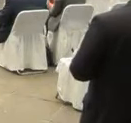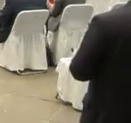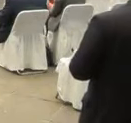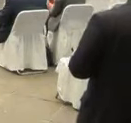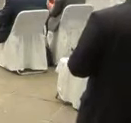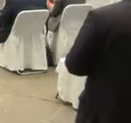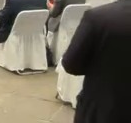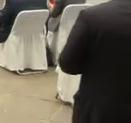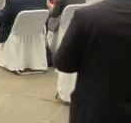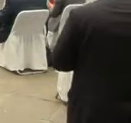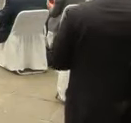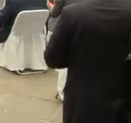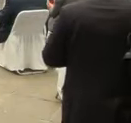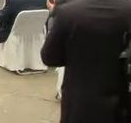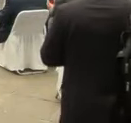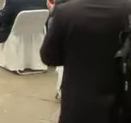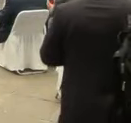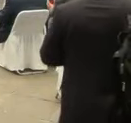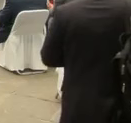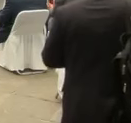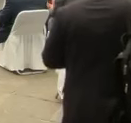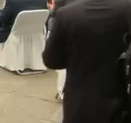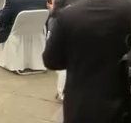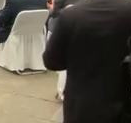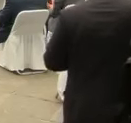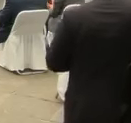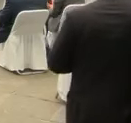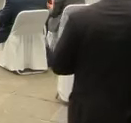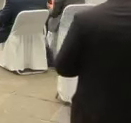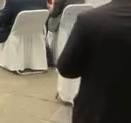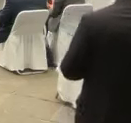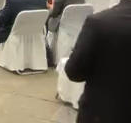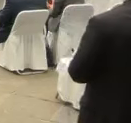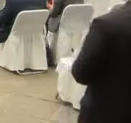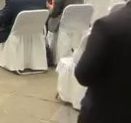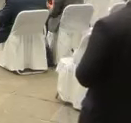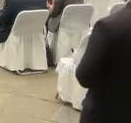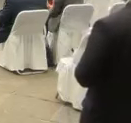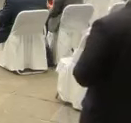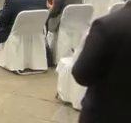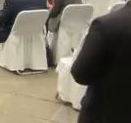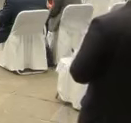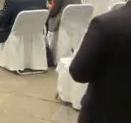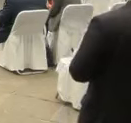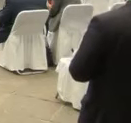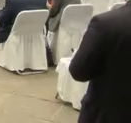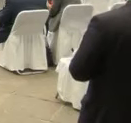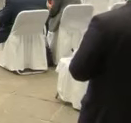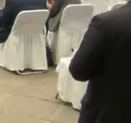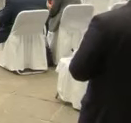el resto de los participantes en la segunda mesa estamos esperándolos